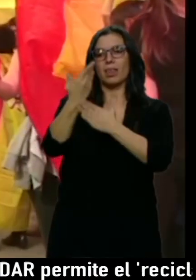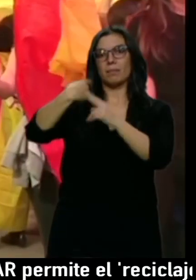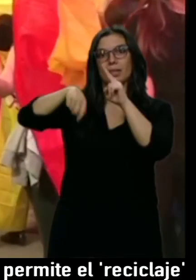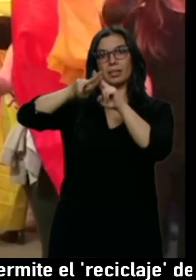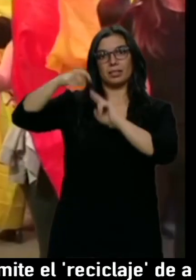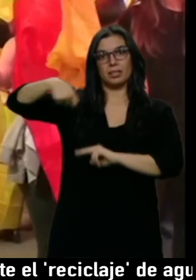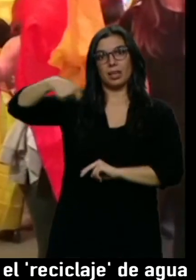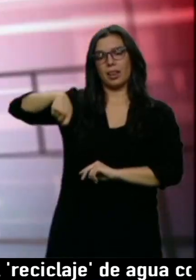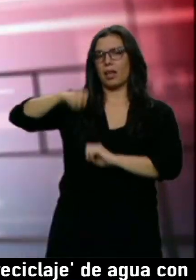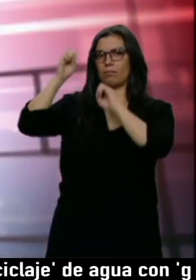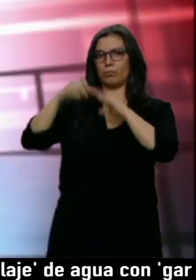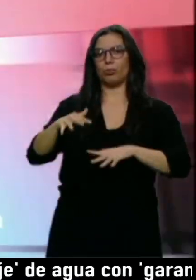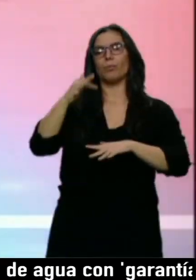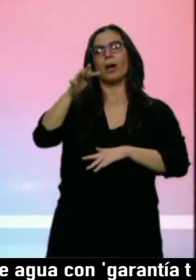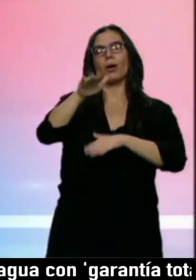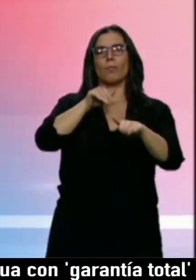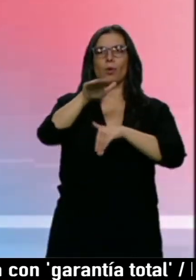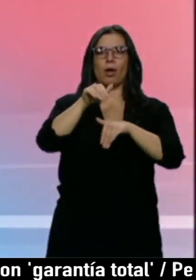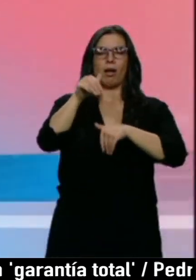en Cataluña.